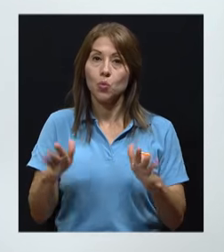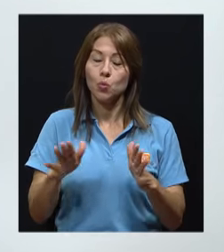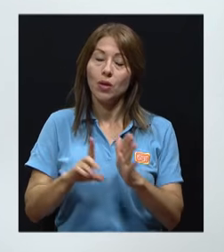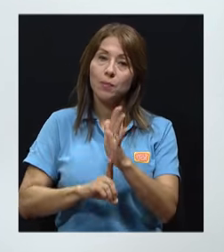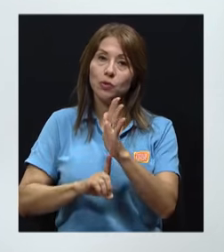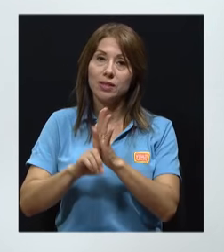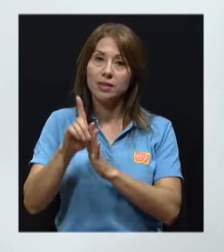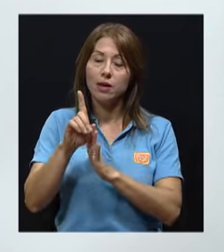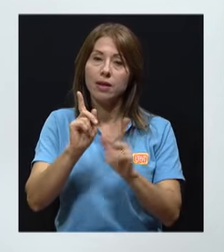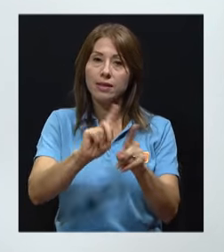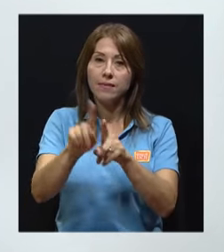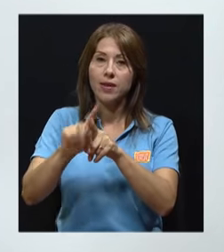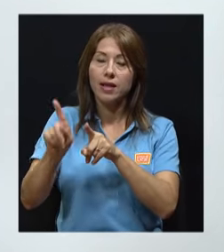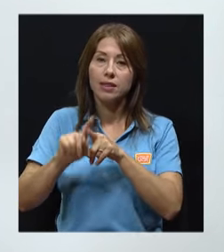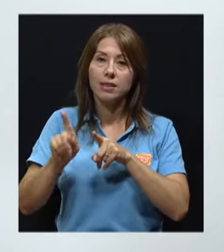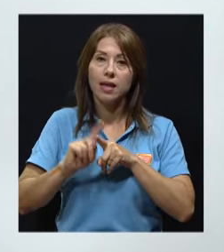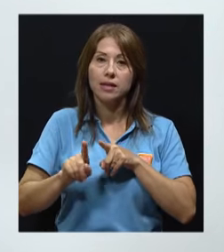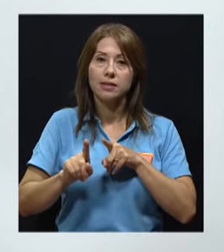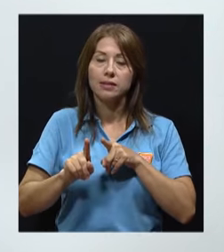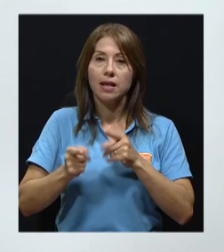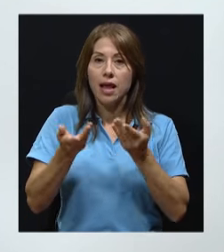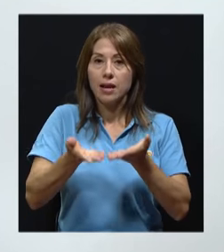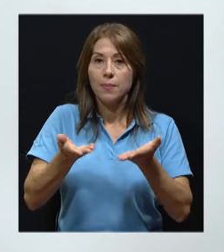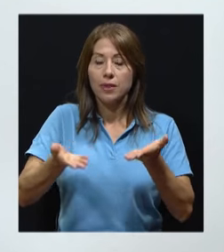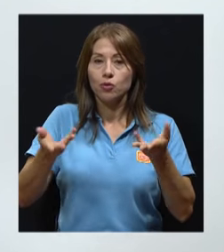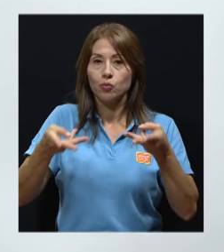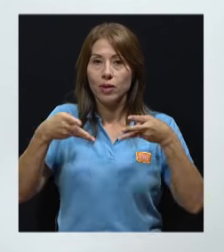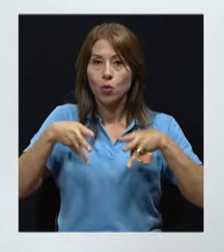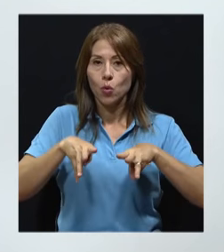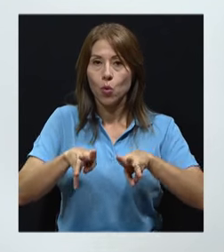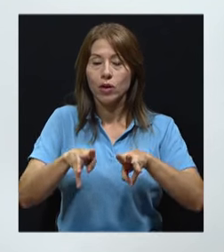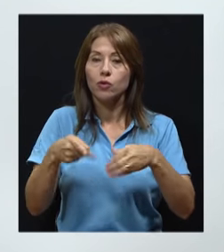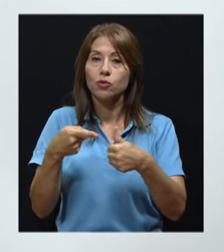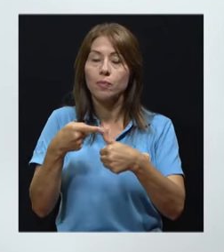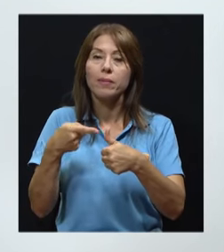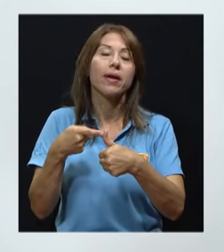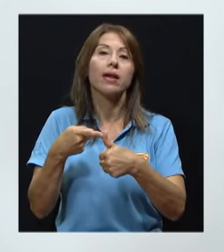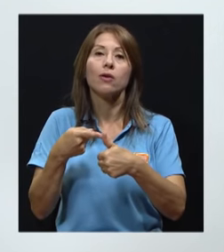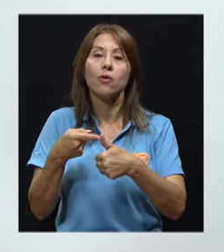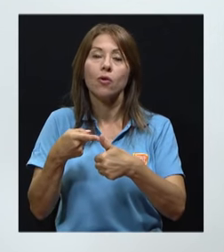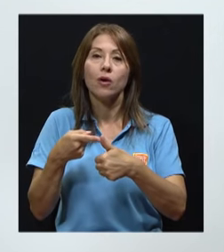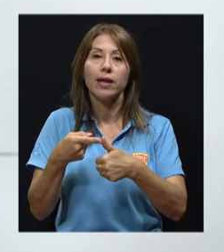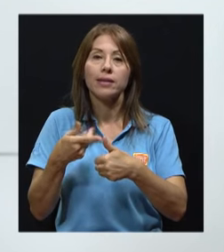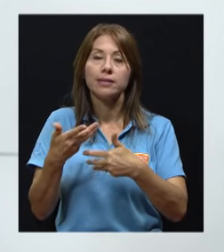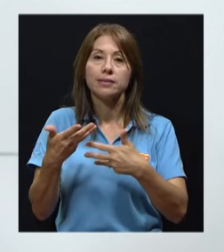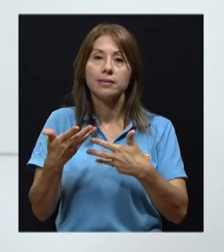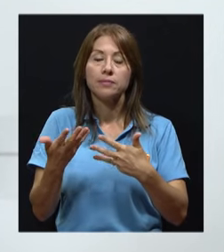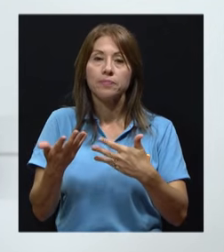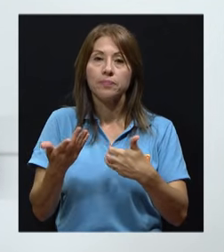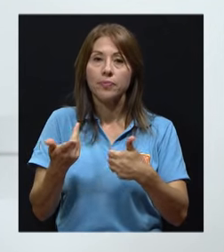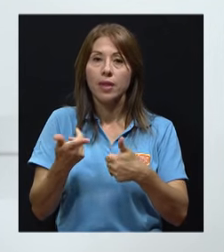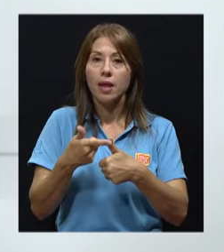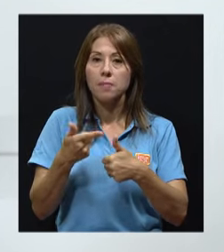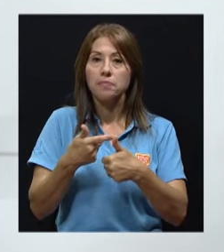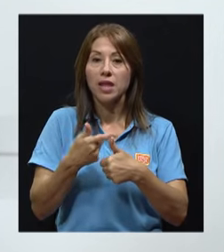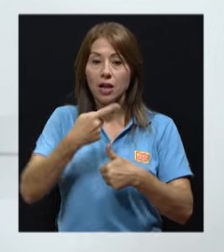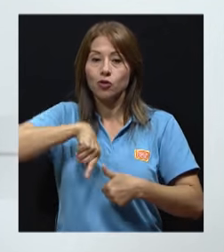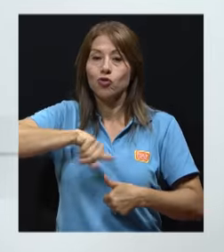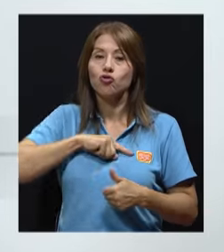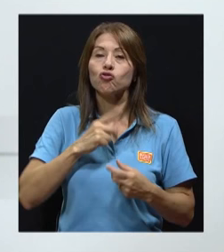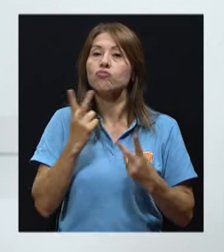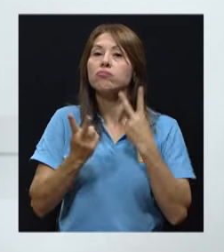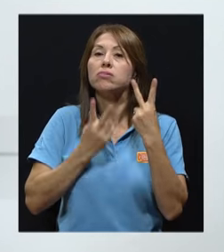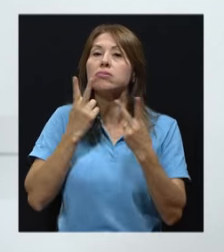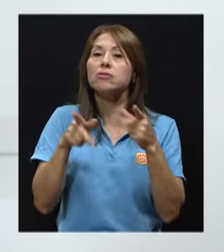desarrollado diferentes elementos metodológicos el primero es este las